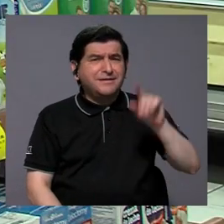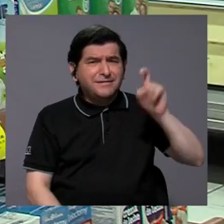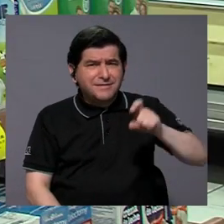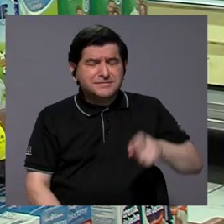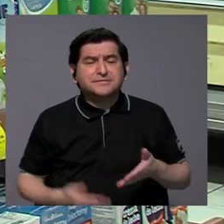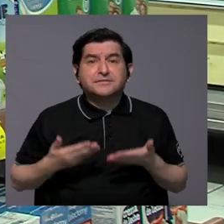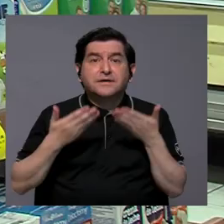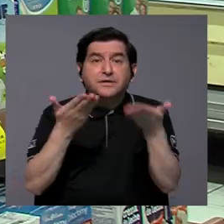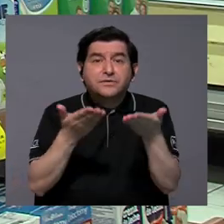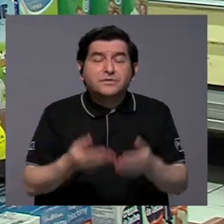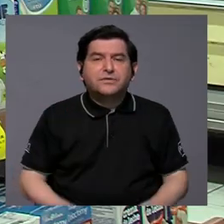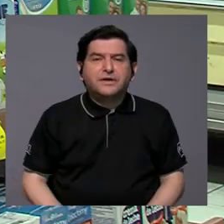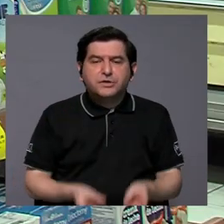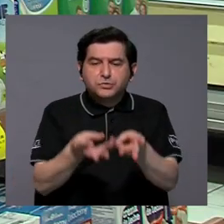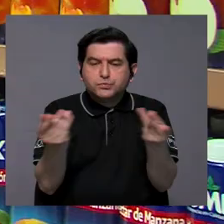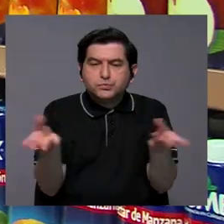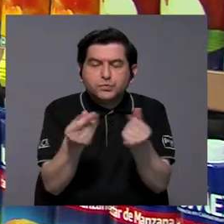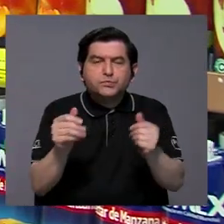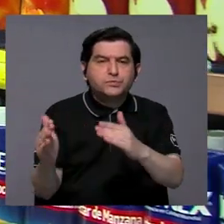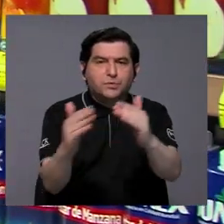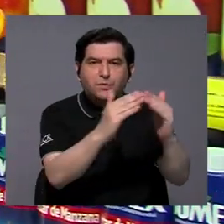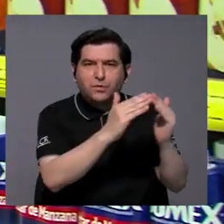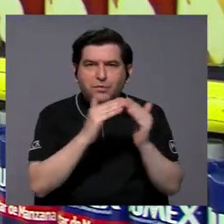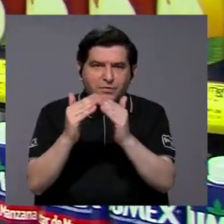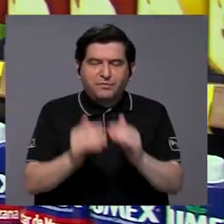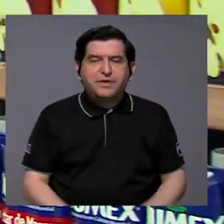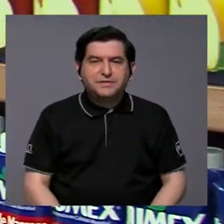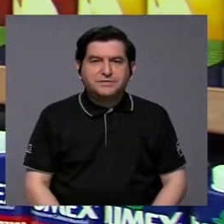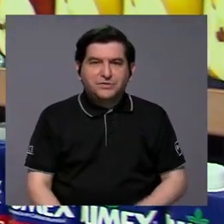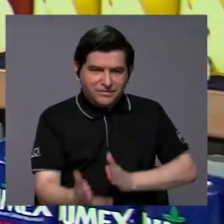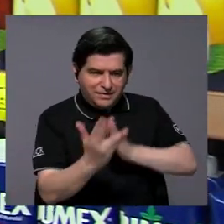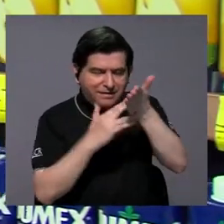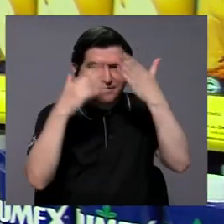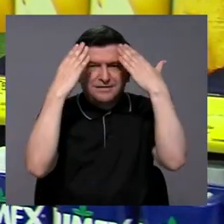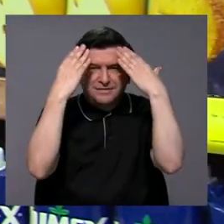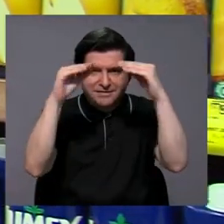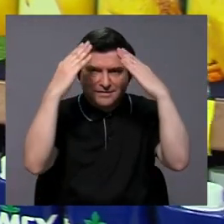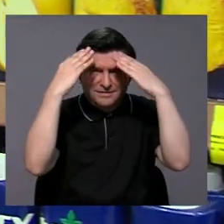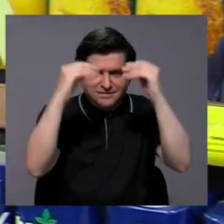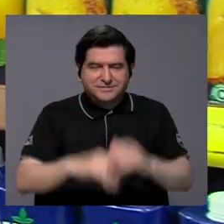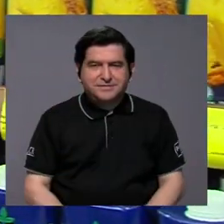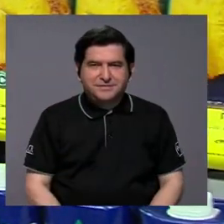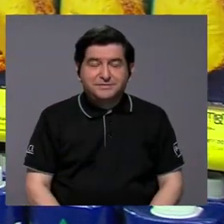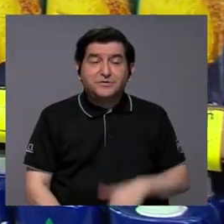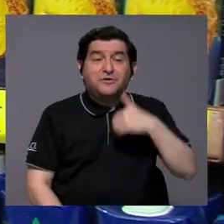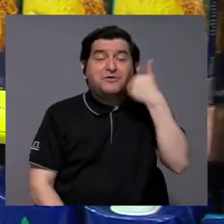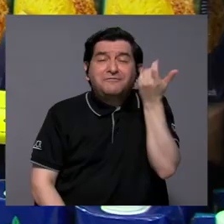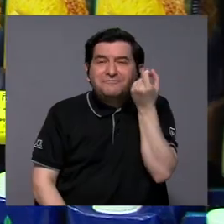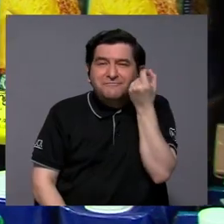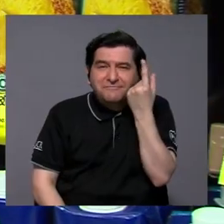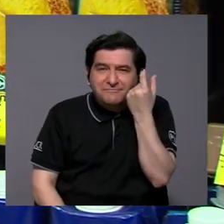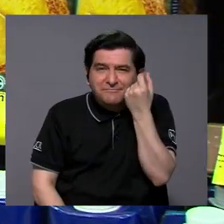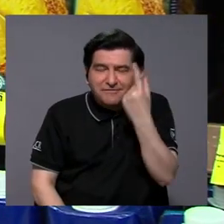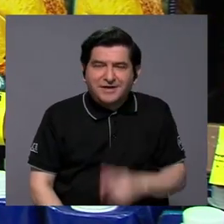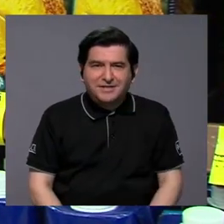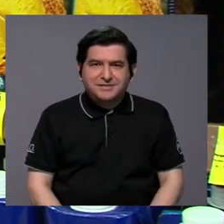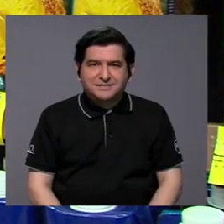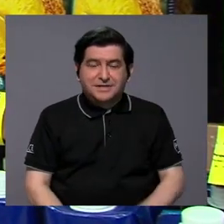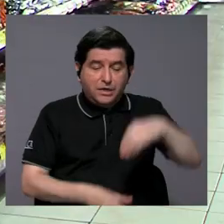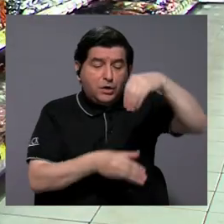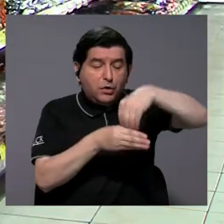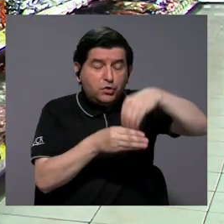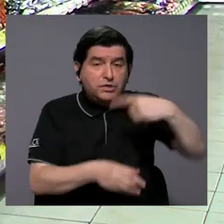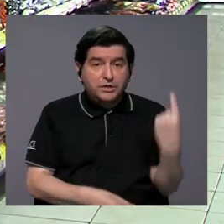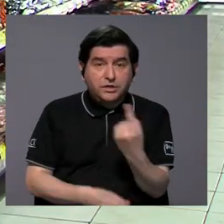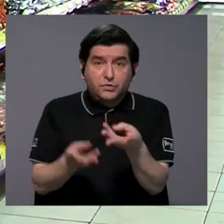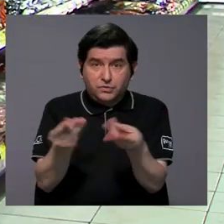necesario facilitar soluciones a la población para que disponga de información, que sea fácil de comprender lo que contiene